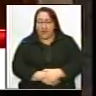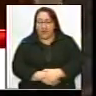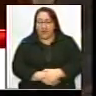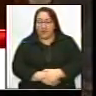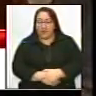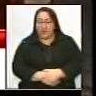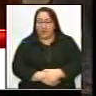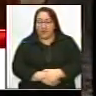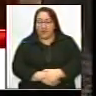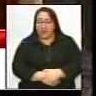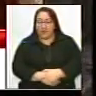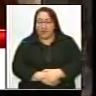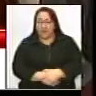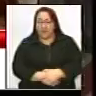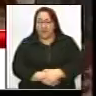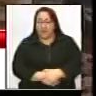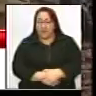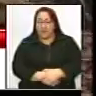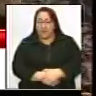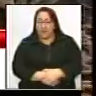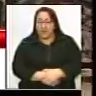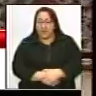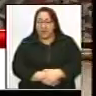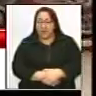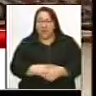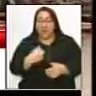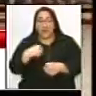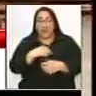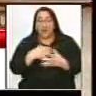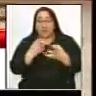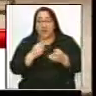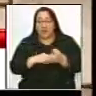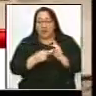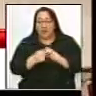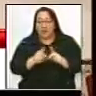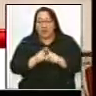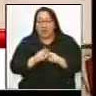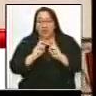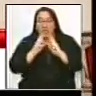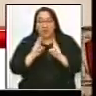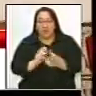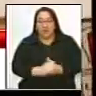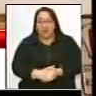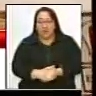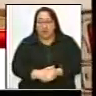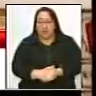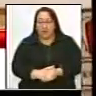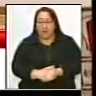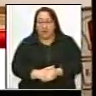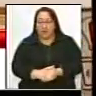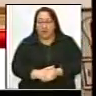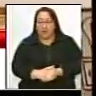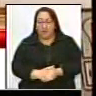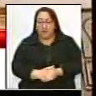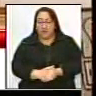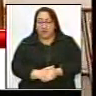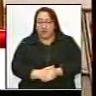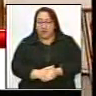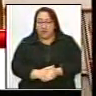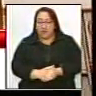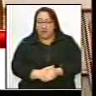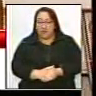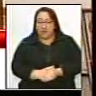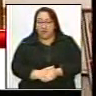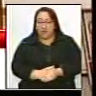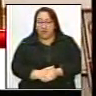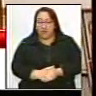doctor, disculpe, lo que queremos la respuesta en cuanto también a problemática del sector 12 de